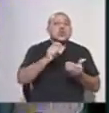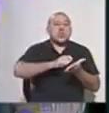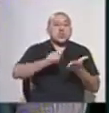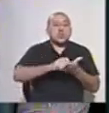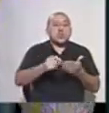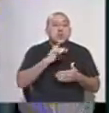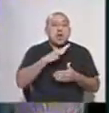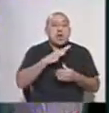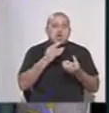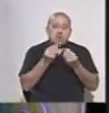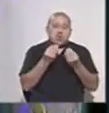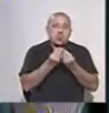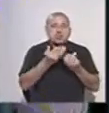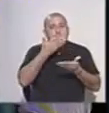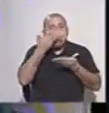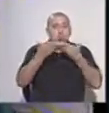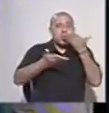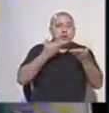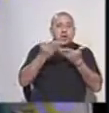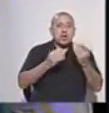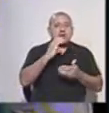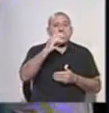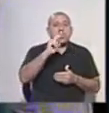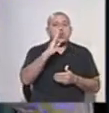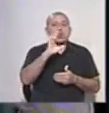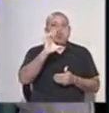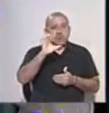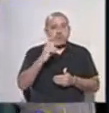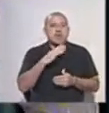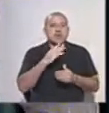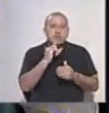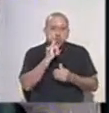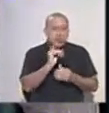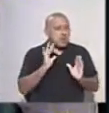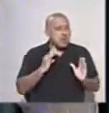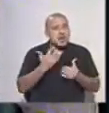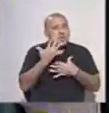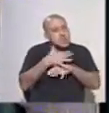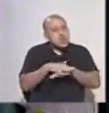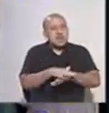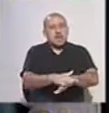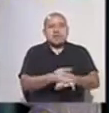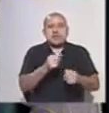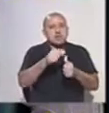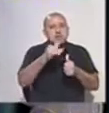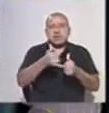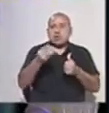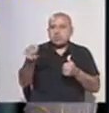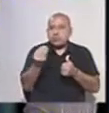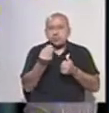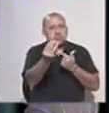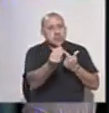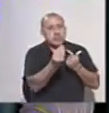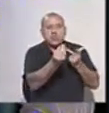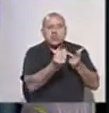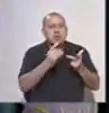cuantas murgas, hasta cuplé cantamos. ¿Ah, sí? Claro, o sea, es... hay hasta los tangos y hay